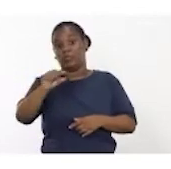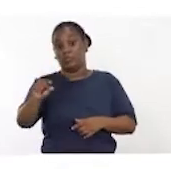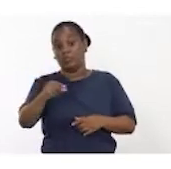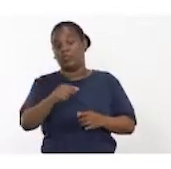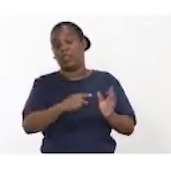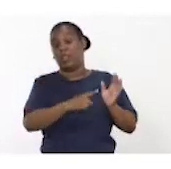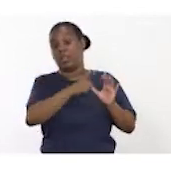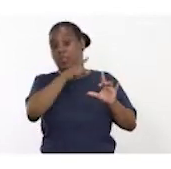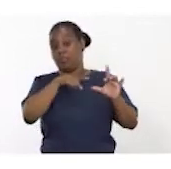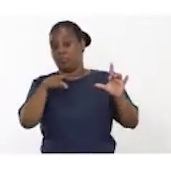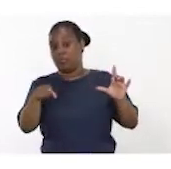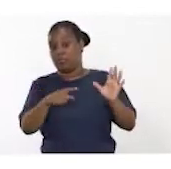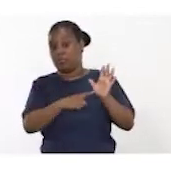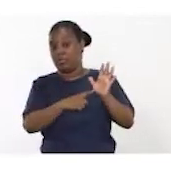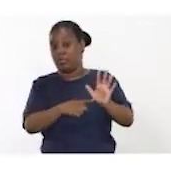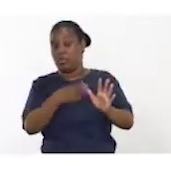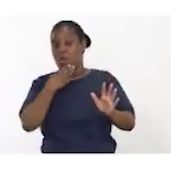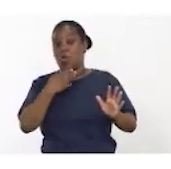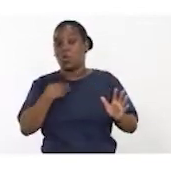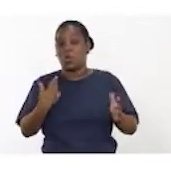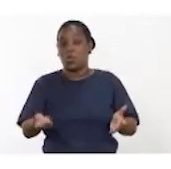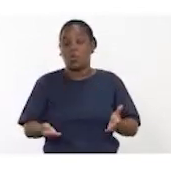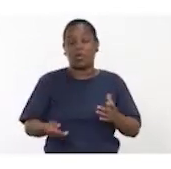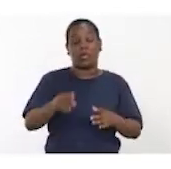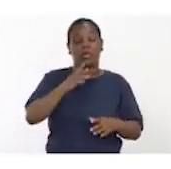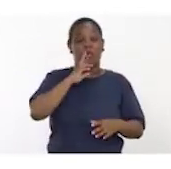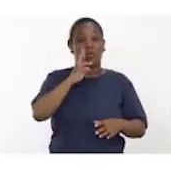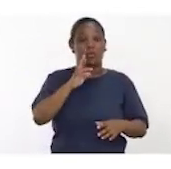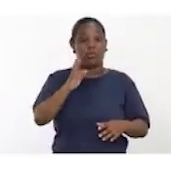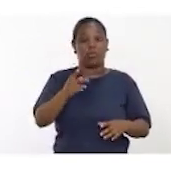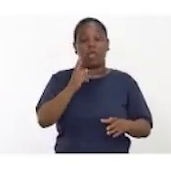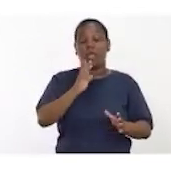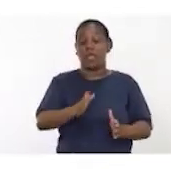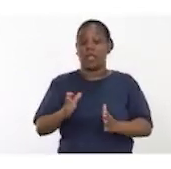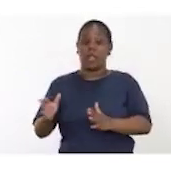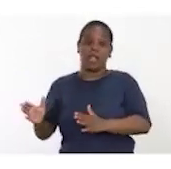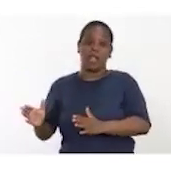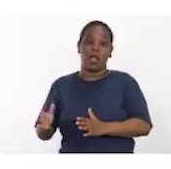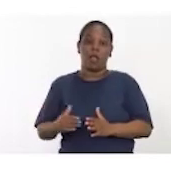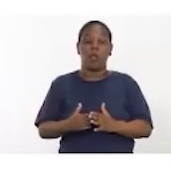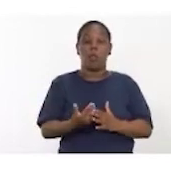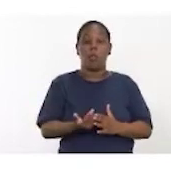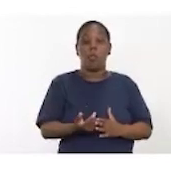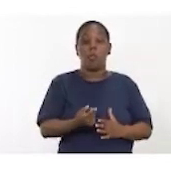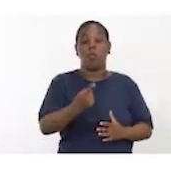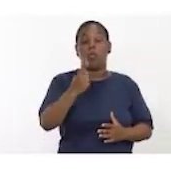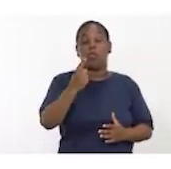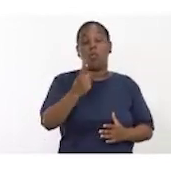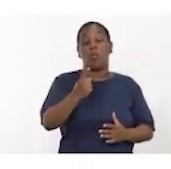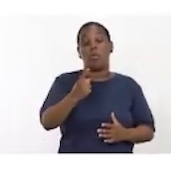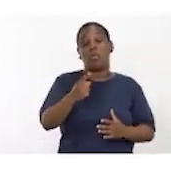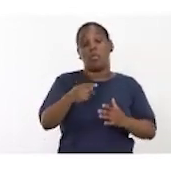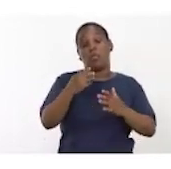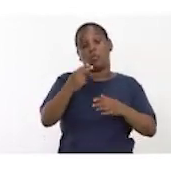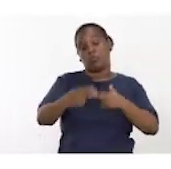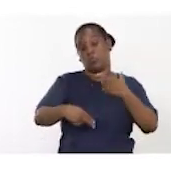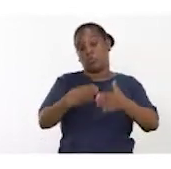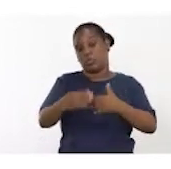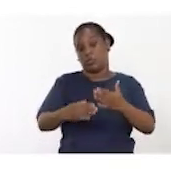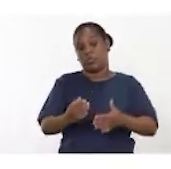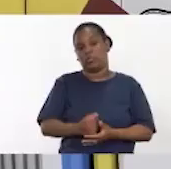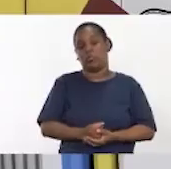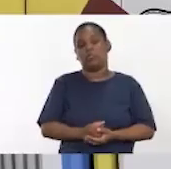representación gráfica y cómo quedan las proporcionalidades en cada una de los isoprocesos.